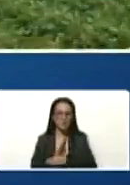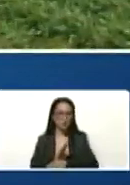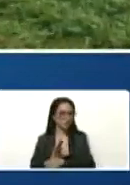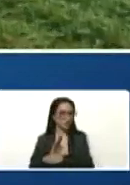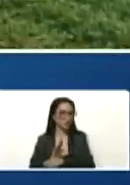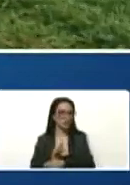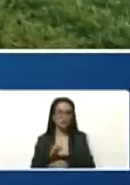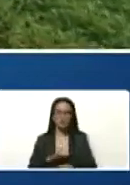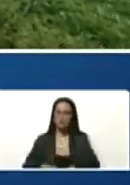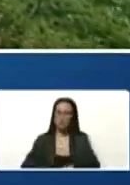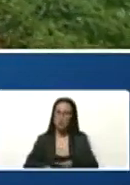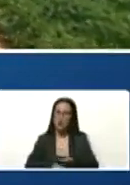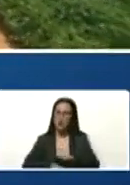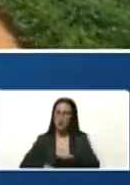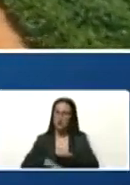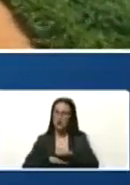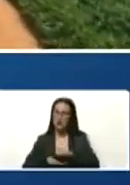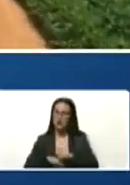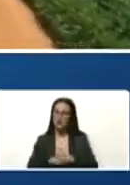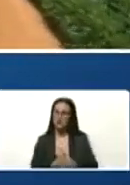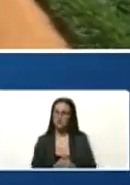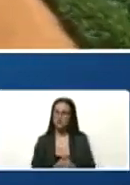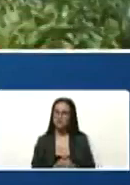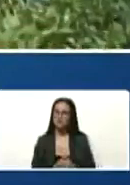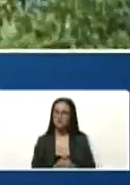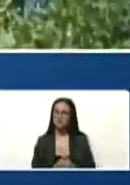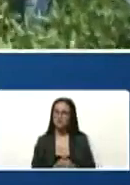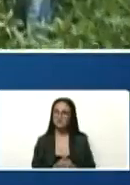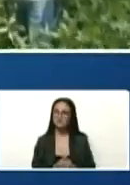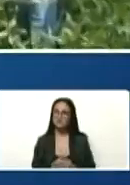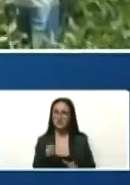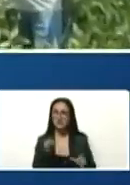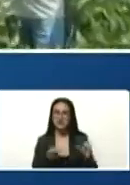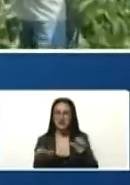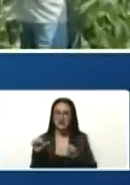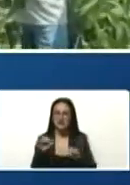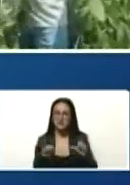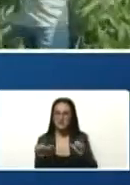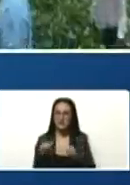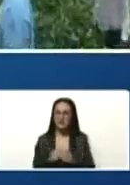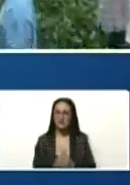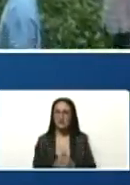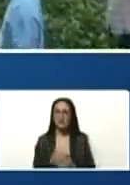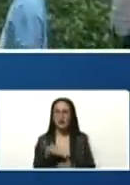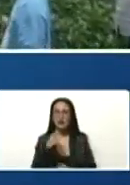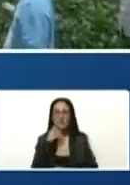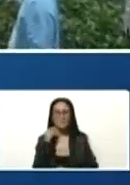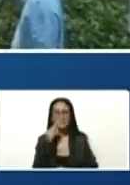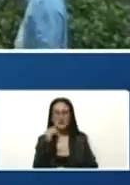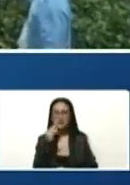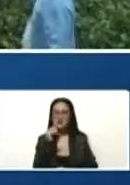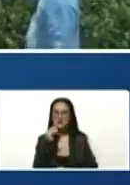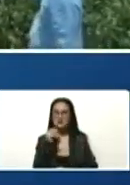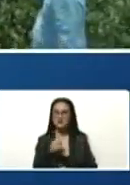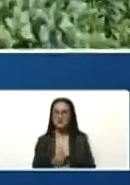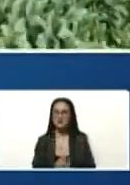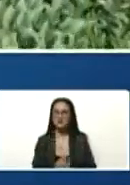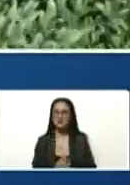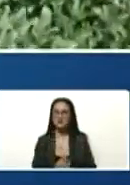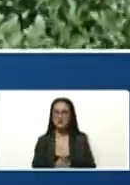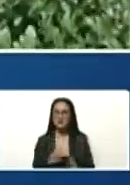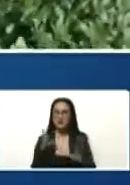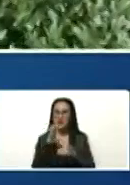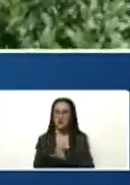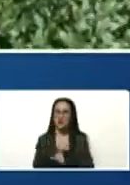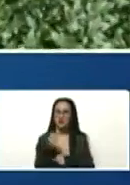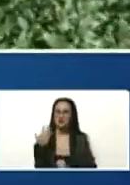el suelo en lo que tiene que ver no aplicarle tantos agroquímicos, de manera tal de que tenemos nuestra experiencia. Y anoche, después de